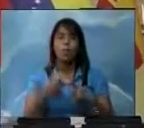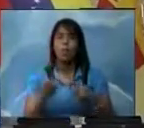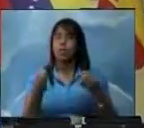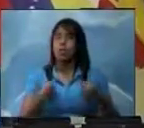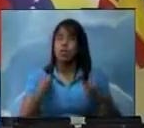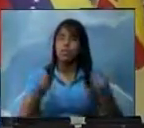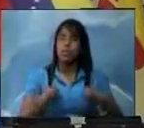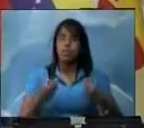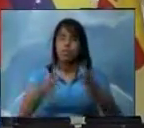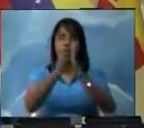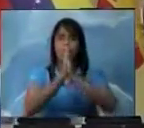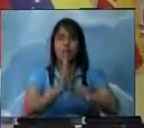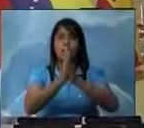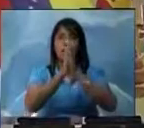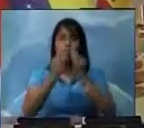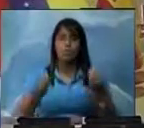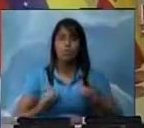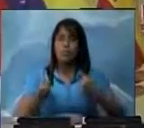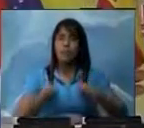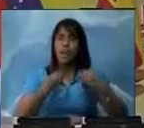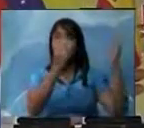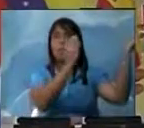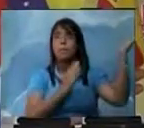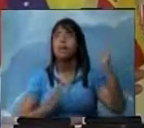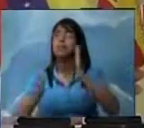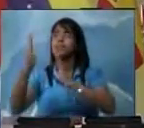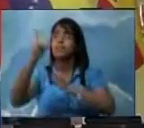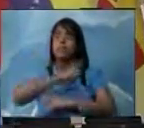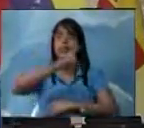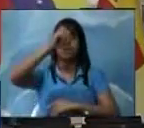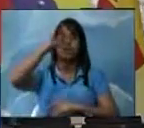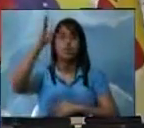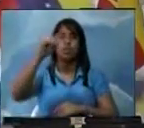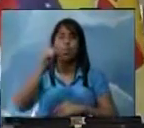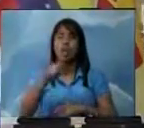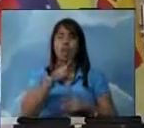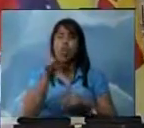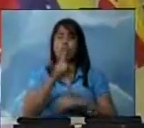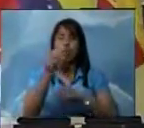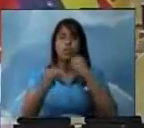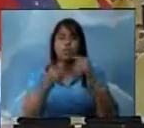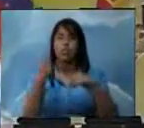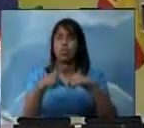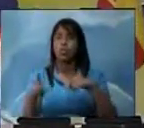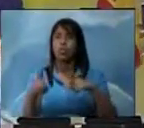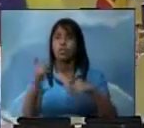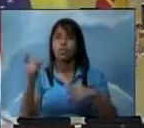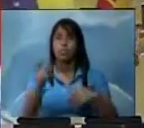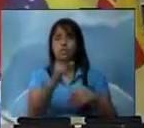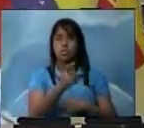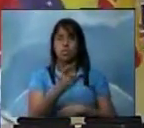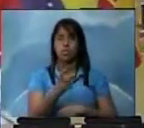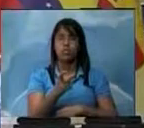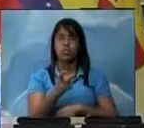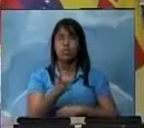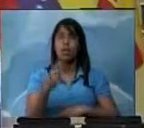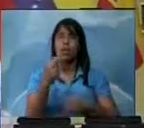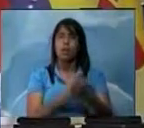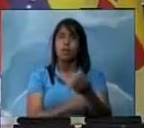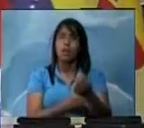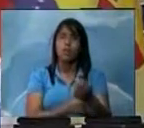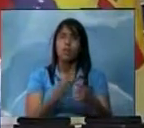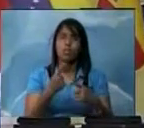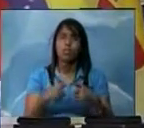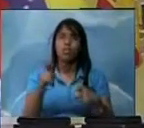en oración, vivía en la presencia de Dios. Él no hacía lo que hacían los demás. Ah, hermano Puerta,